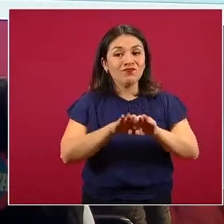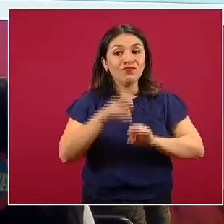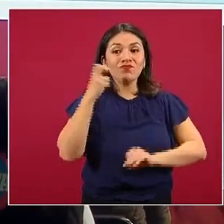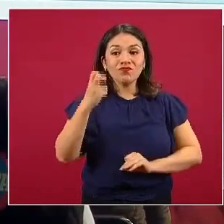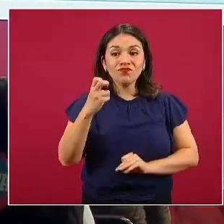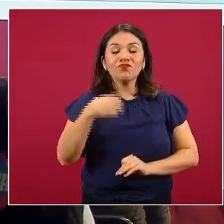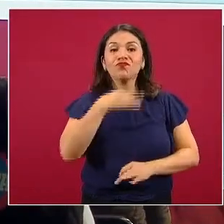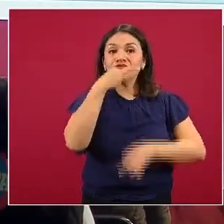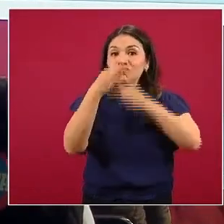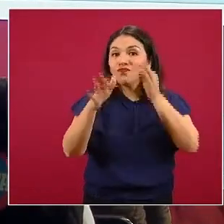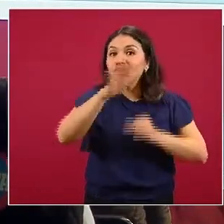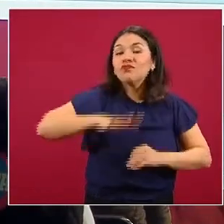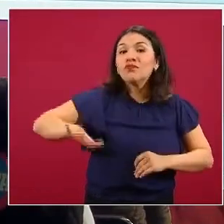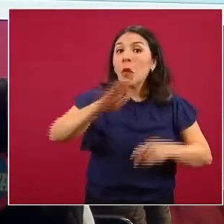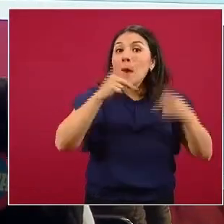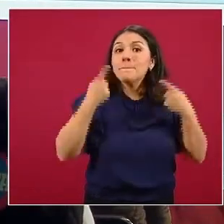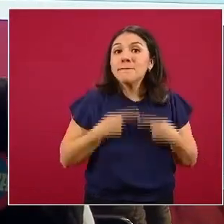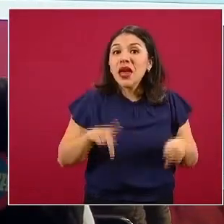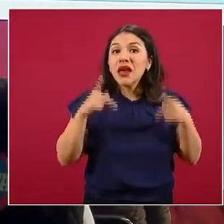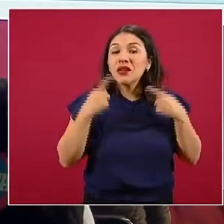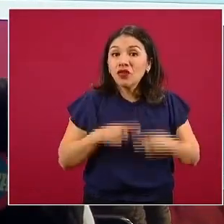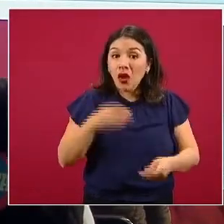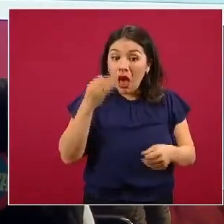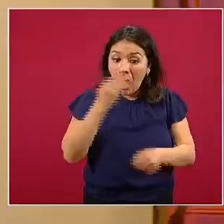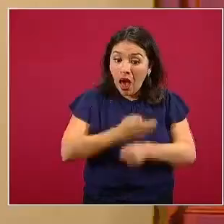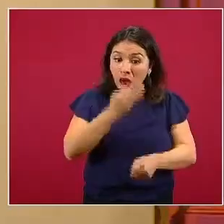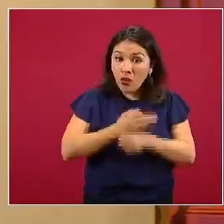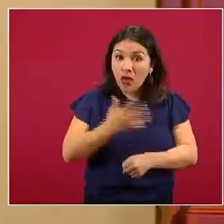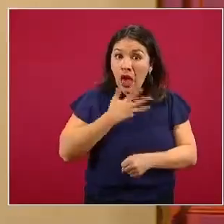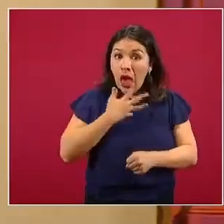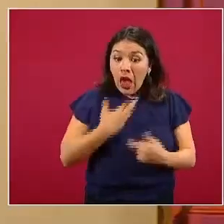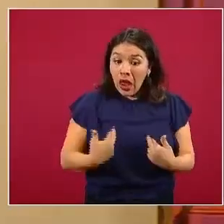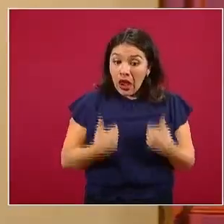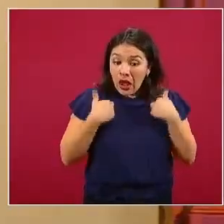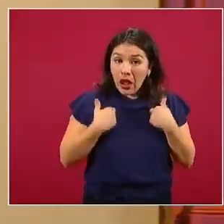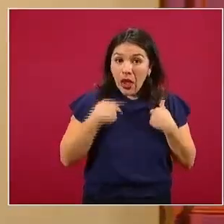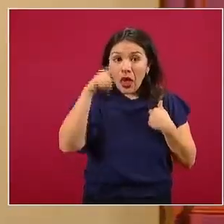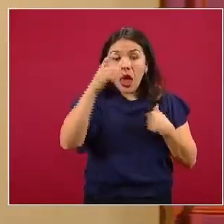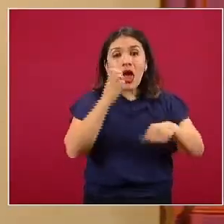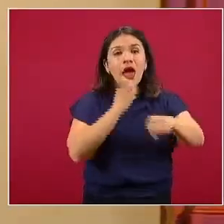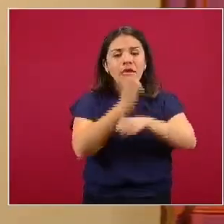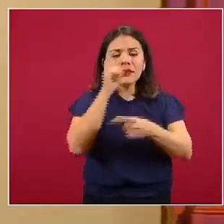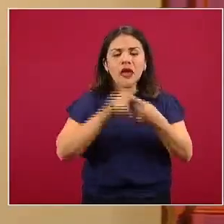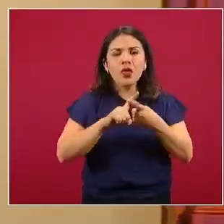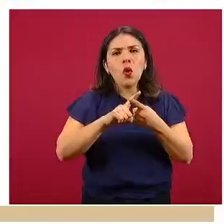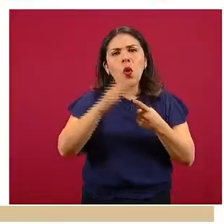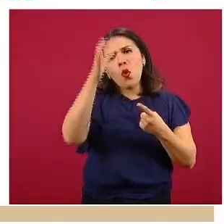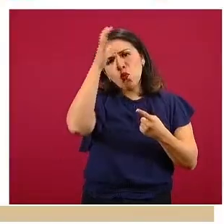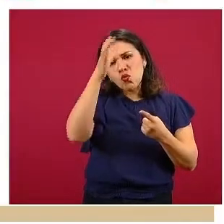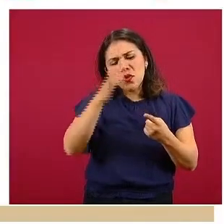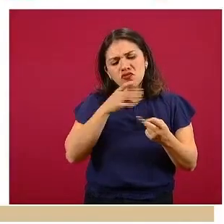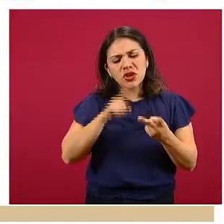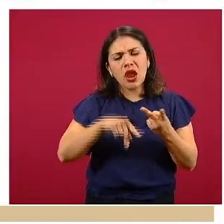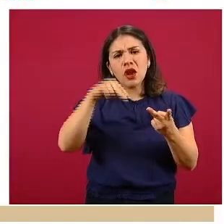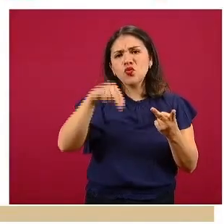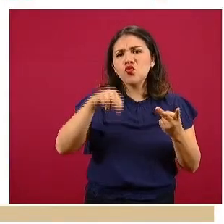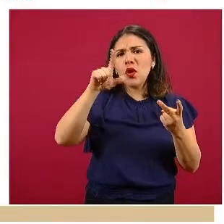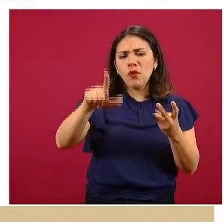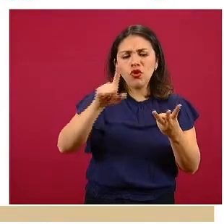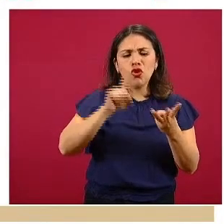también un llamado a las personas que actualmente están residiendo en los estados de Coahuila, de Nuevo